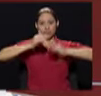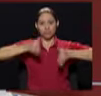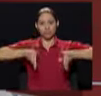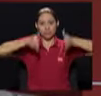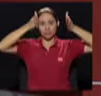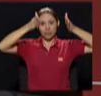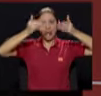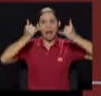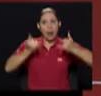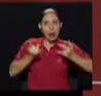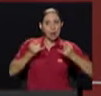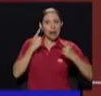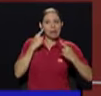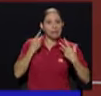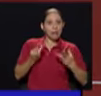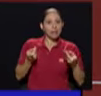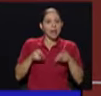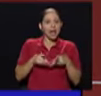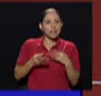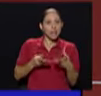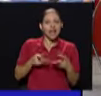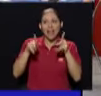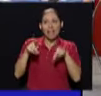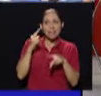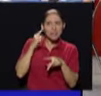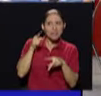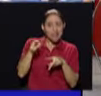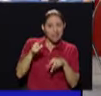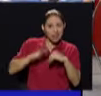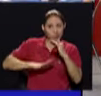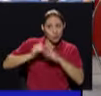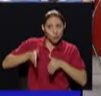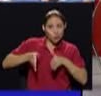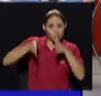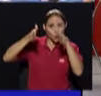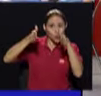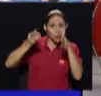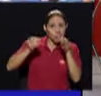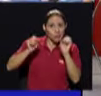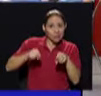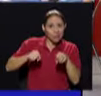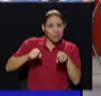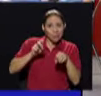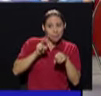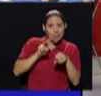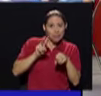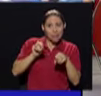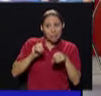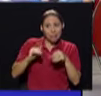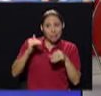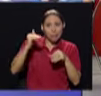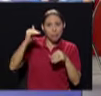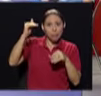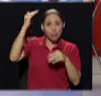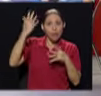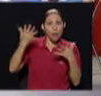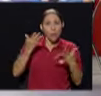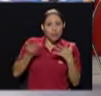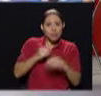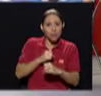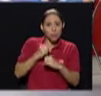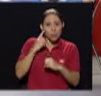esa construcción reúne los requisitos para ser segura, para ser habitada en 2, 3, 4, 25 plantas para arriba. Sí,